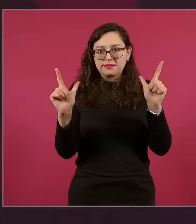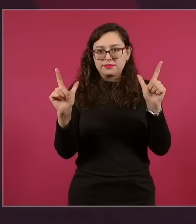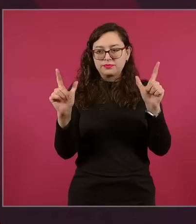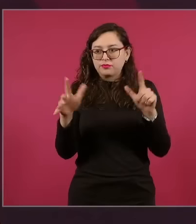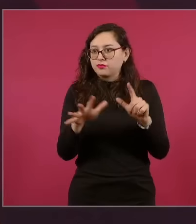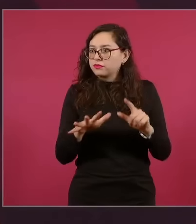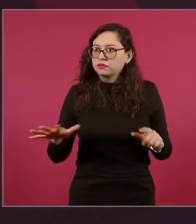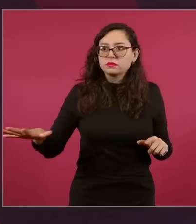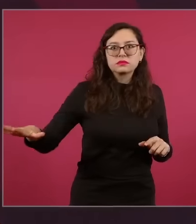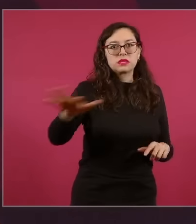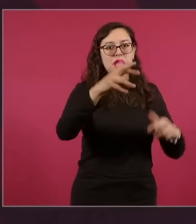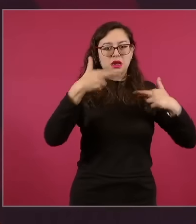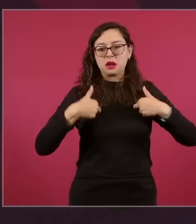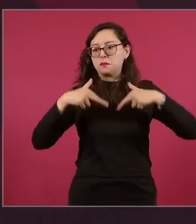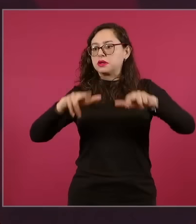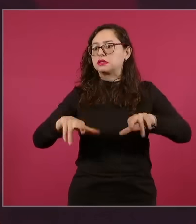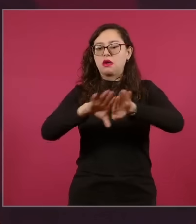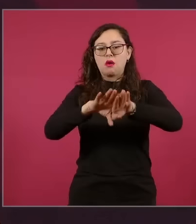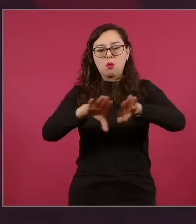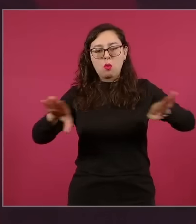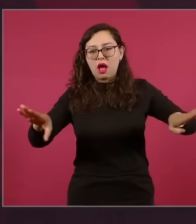clasismo sin